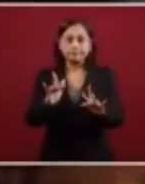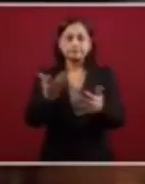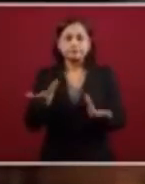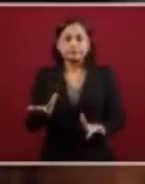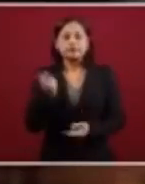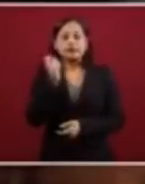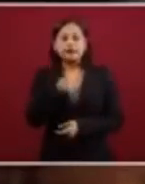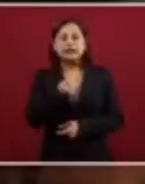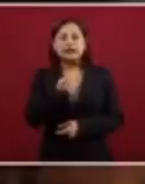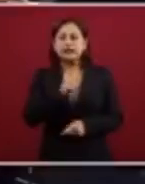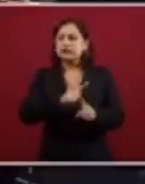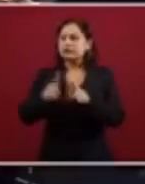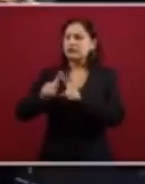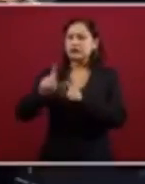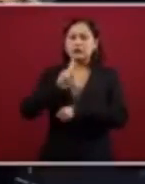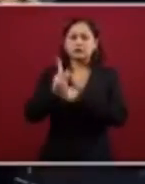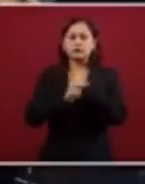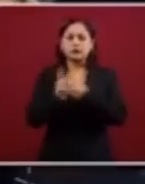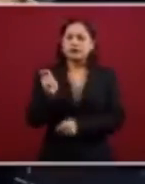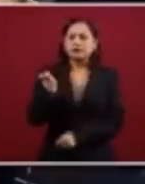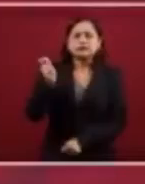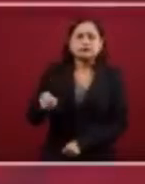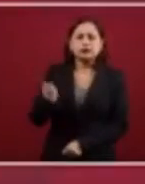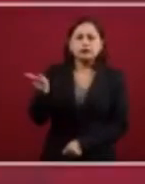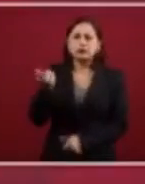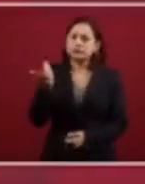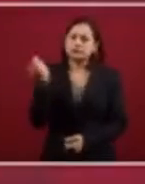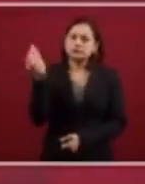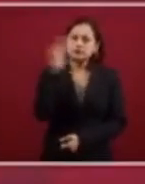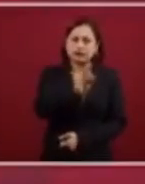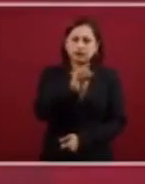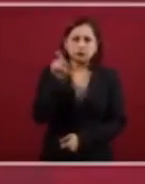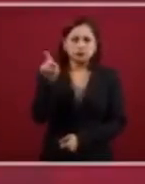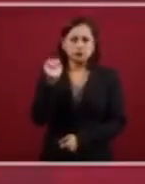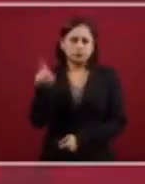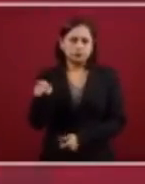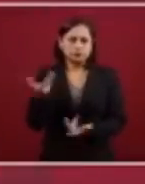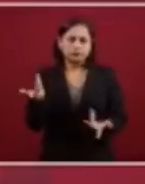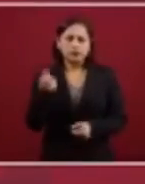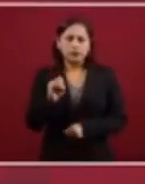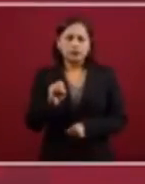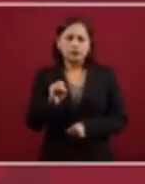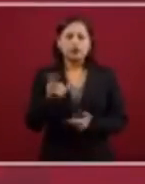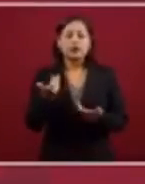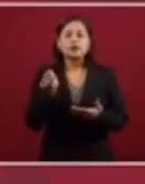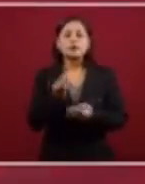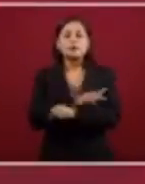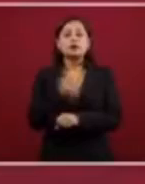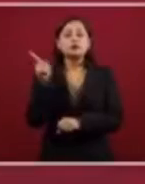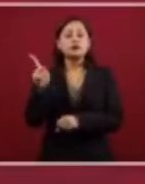llama golpe. No tiene vuelta de hoja. El orden constitucional está interrumpido.